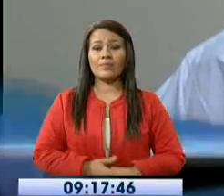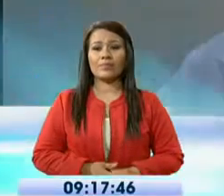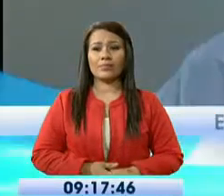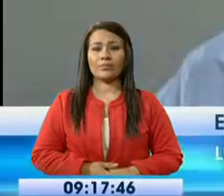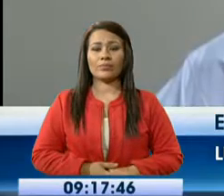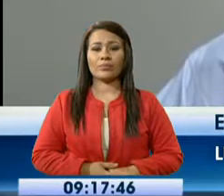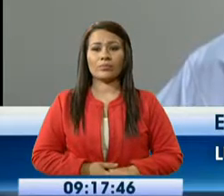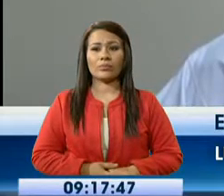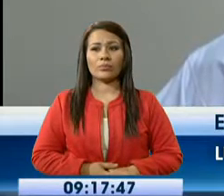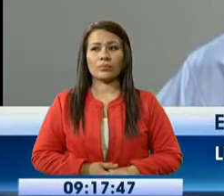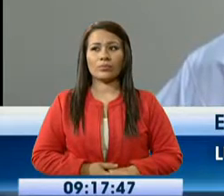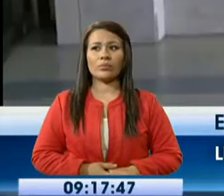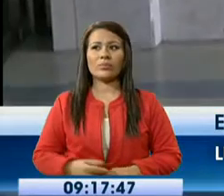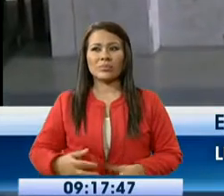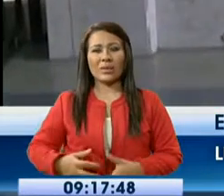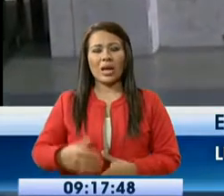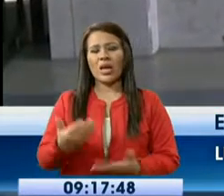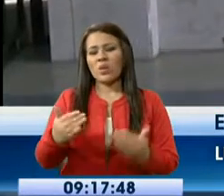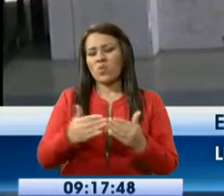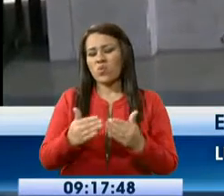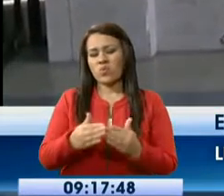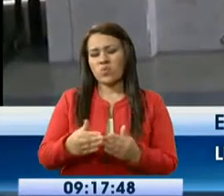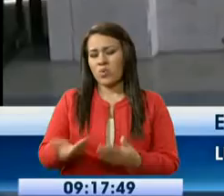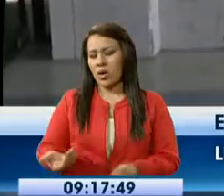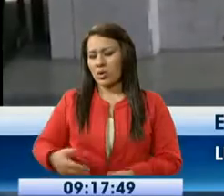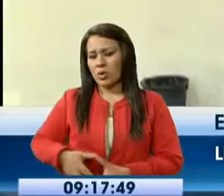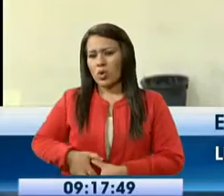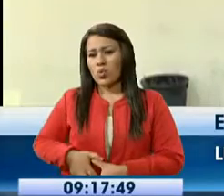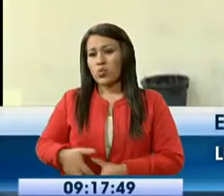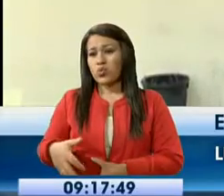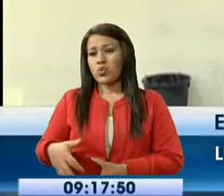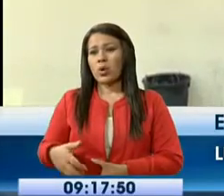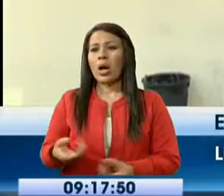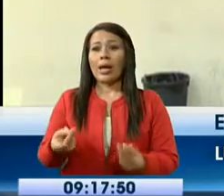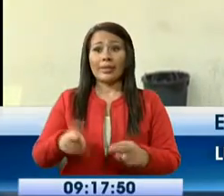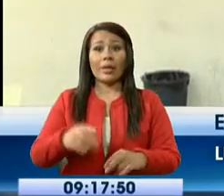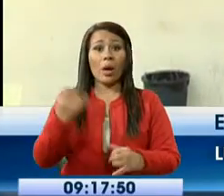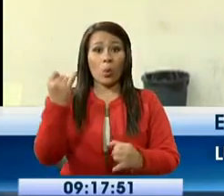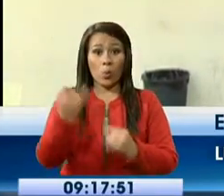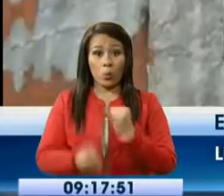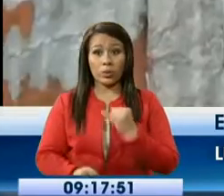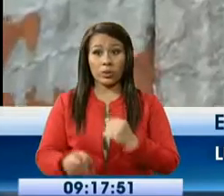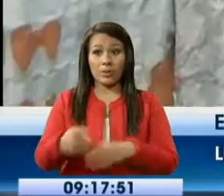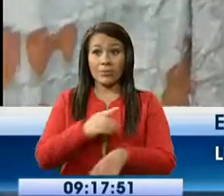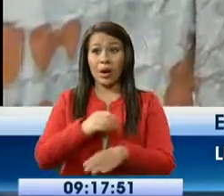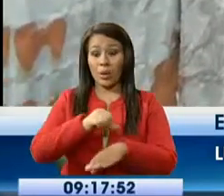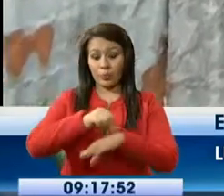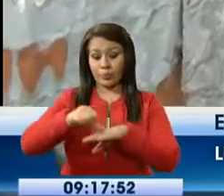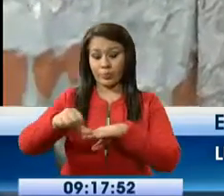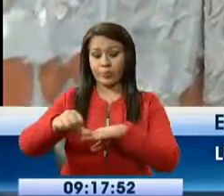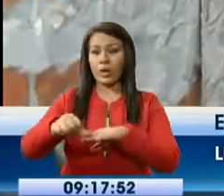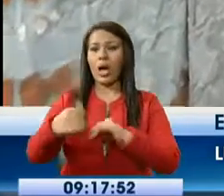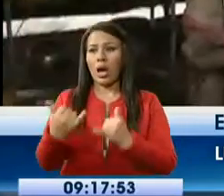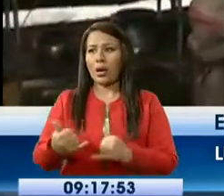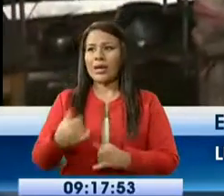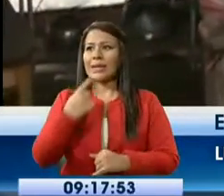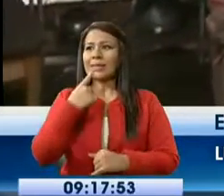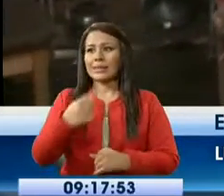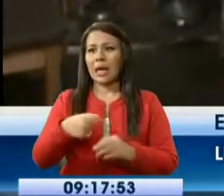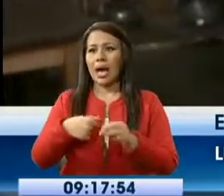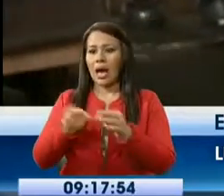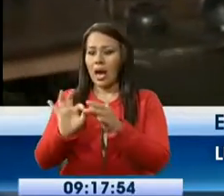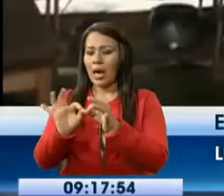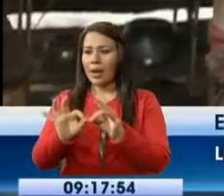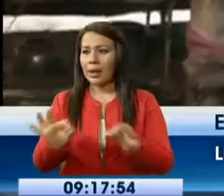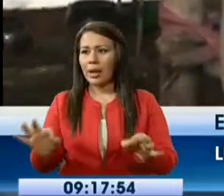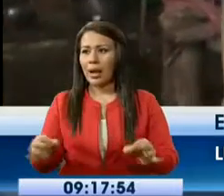evento séptico, ¿no? Cuentan que tras la última operación los médicos les recomendaron ya arreglar los trámites para